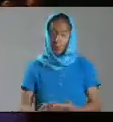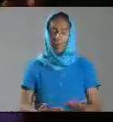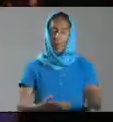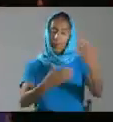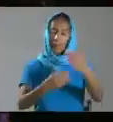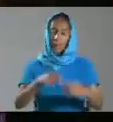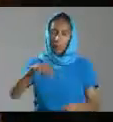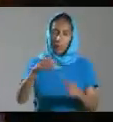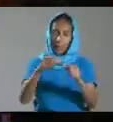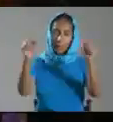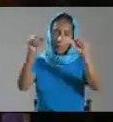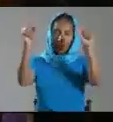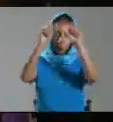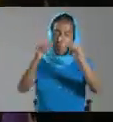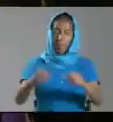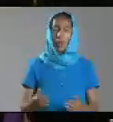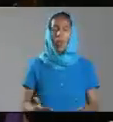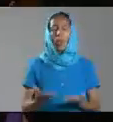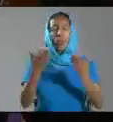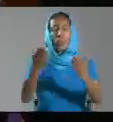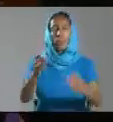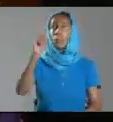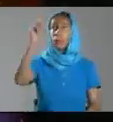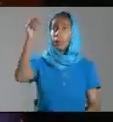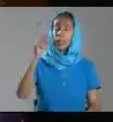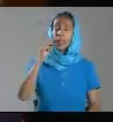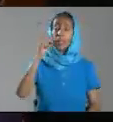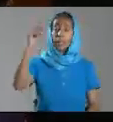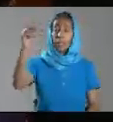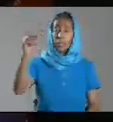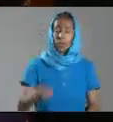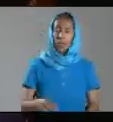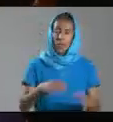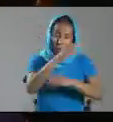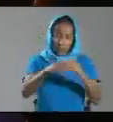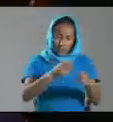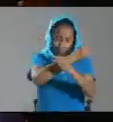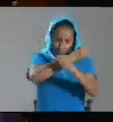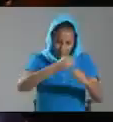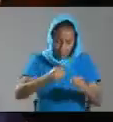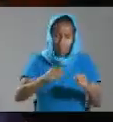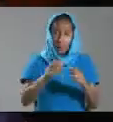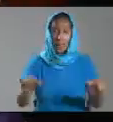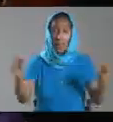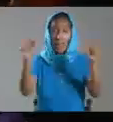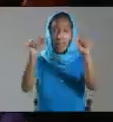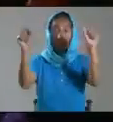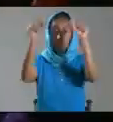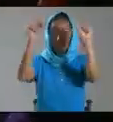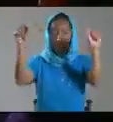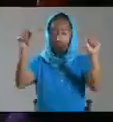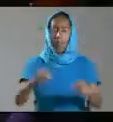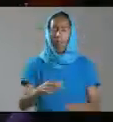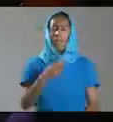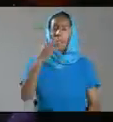ti, Señor bendito, en el nombre de Jesús. Los amarramos al altar, Señor, declarando,